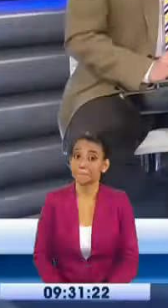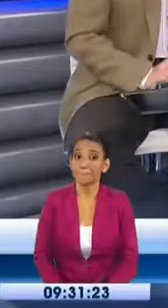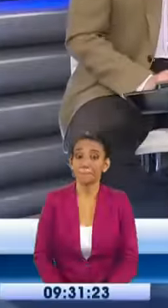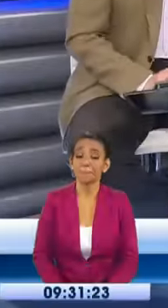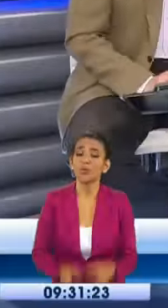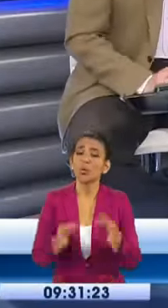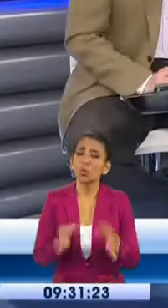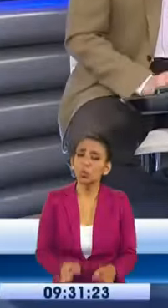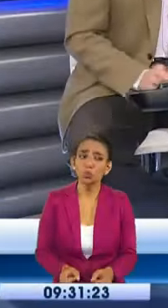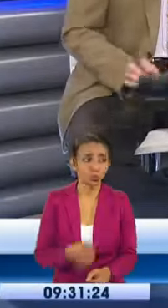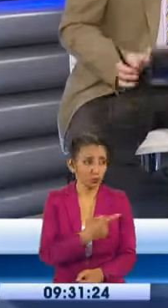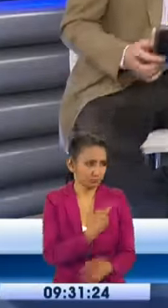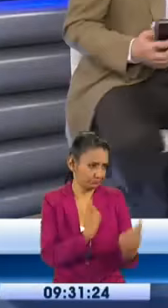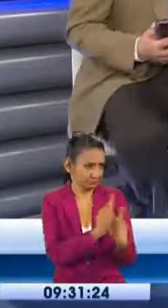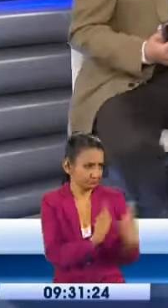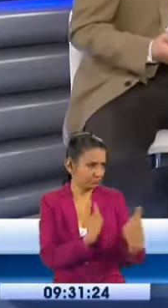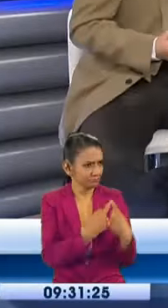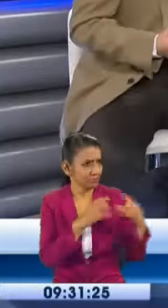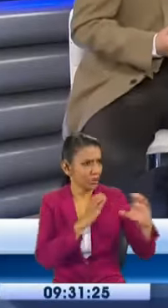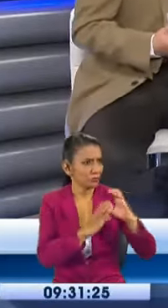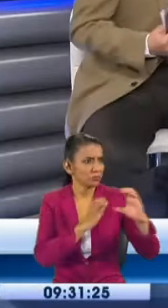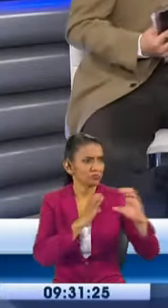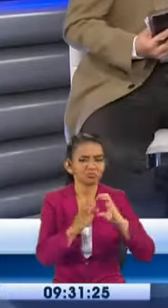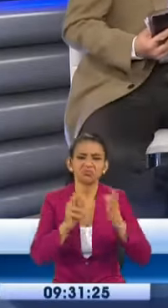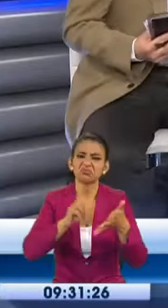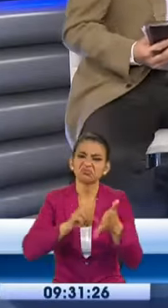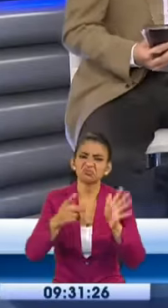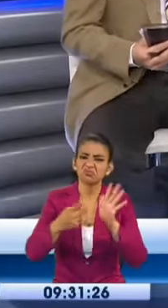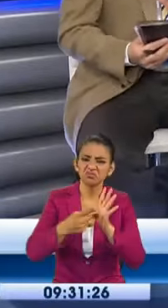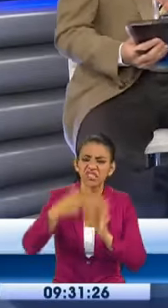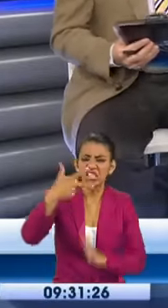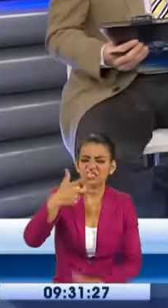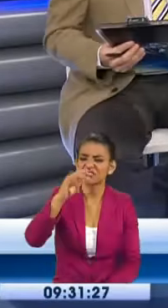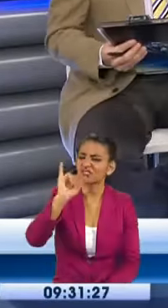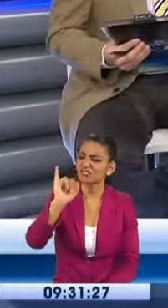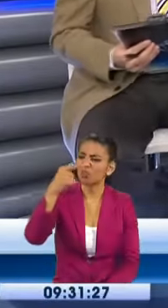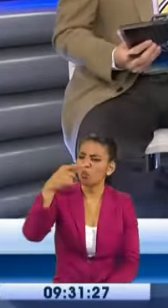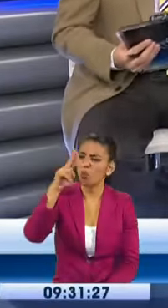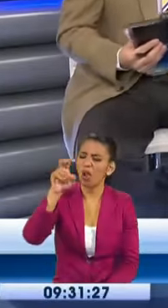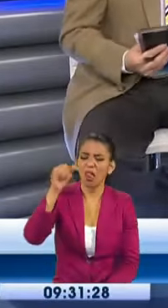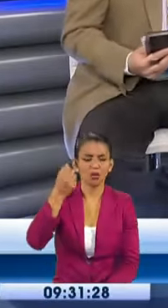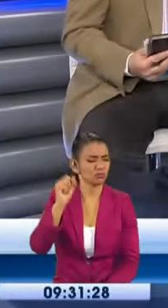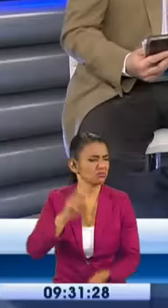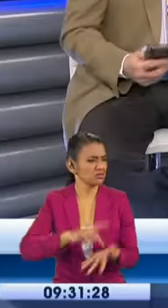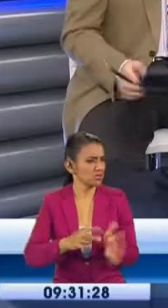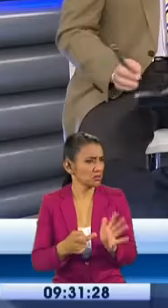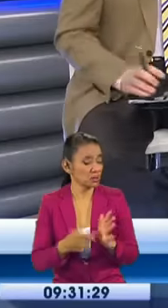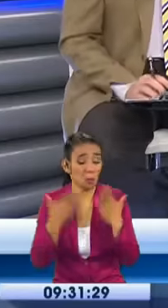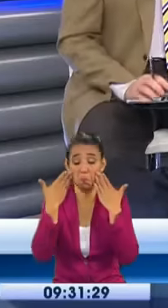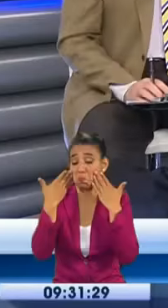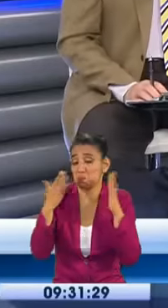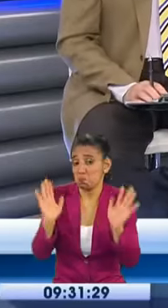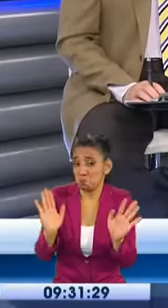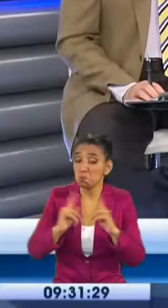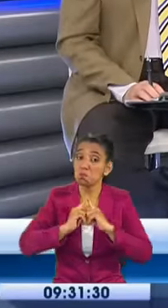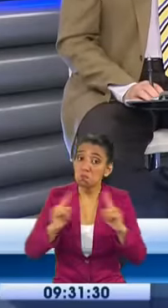estábamos justamente hablando con Laverito, ¿qué son los chihuahuas? No tengo idea. Lo único que sabemos es que estos chihuahuas